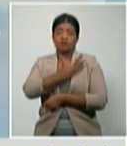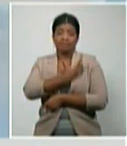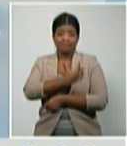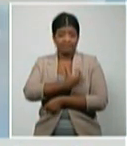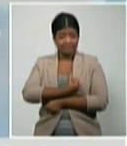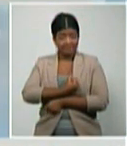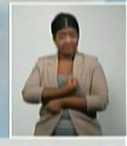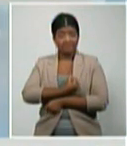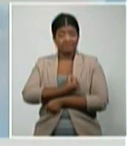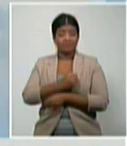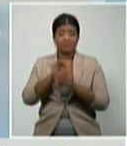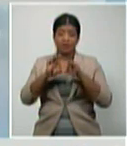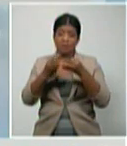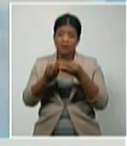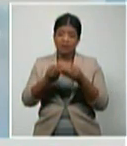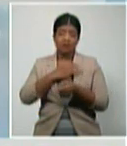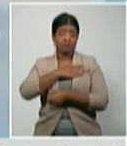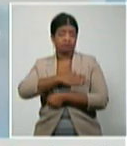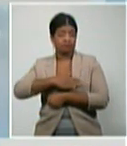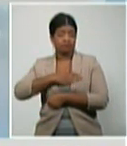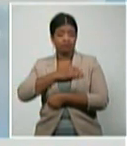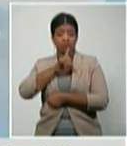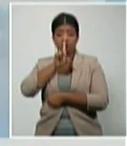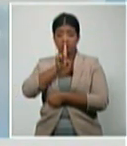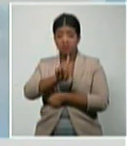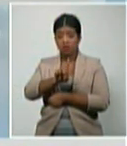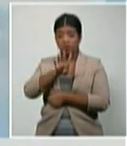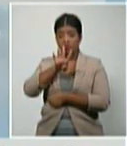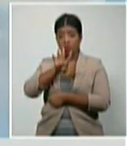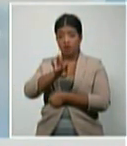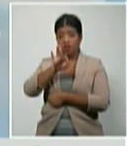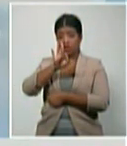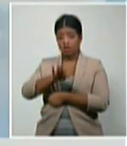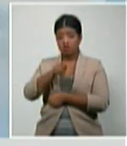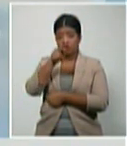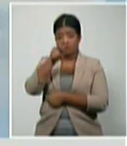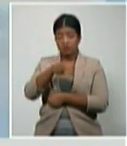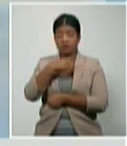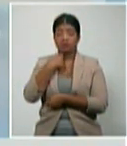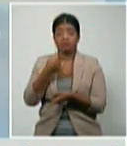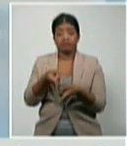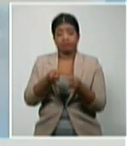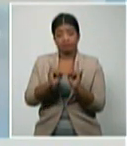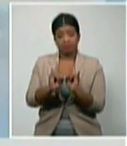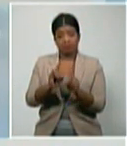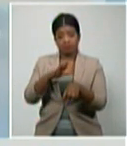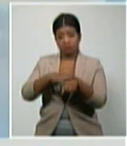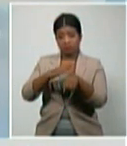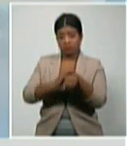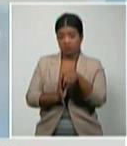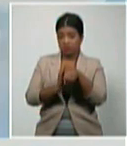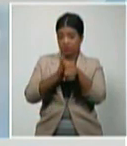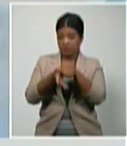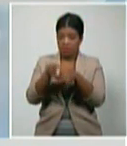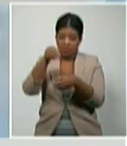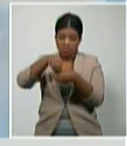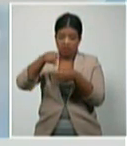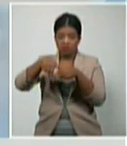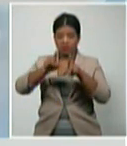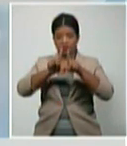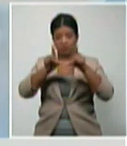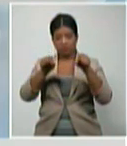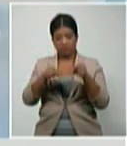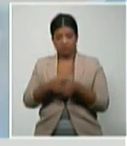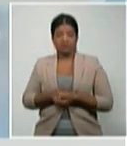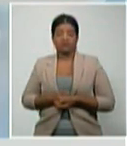condolencias por las 148 personas que han fallecido con la enfermedad en nuestro país, ninguno